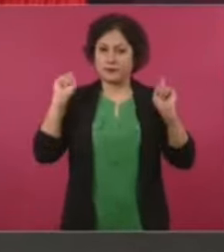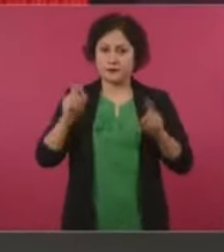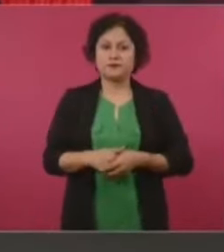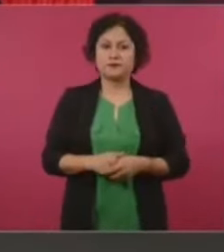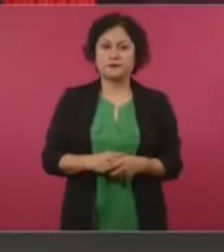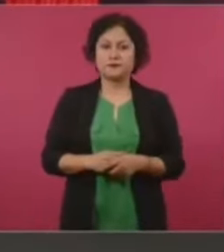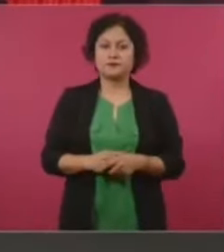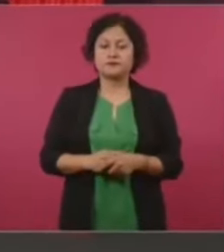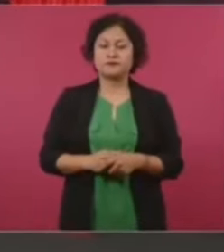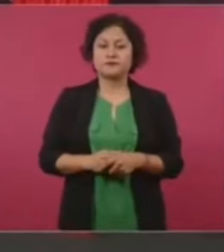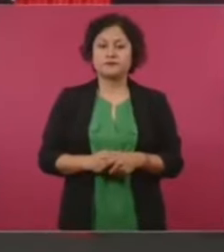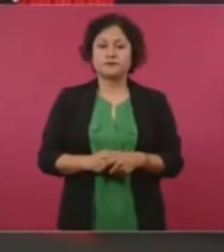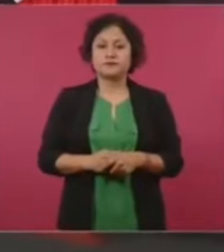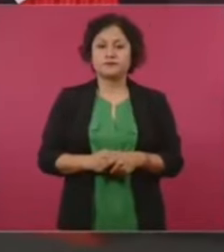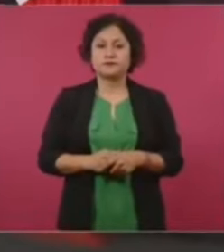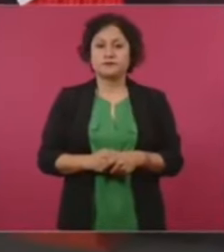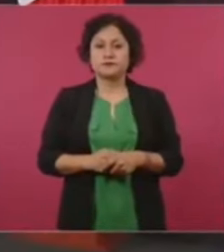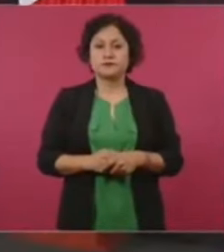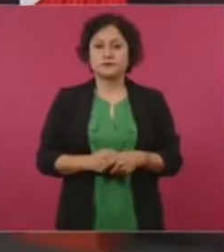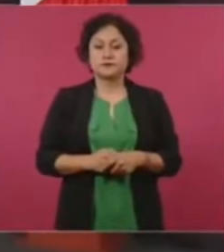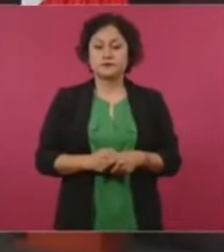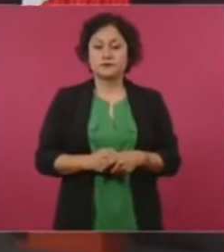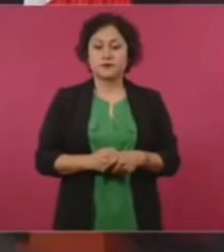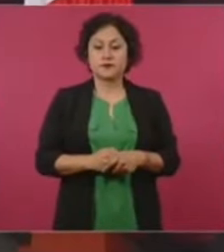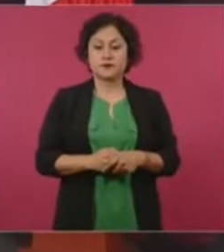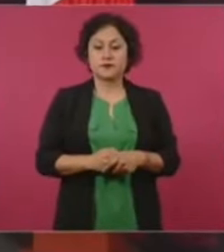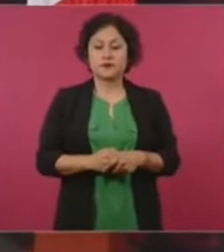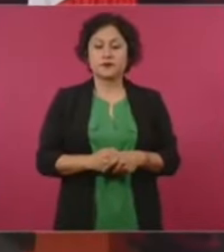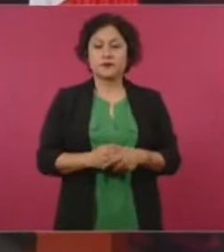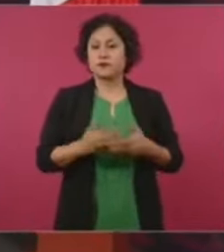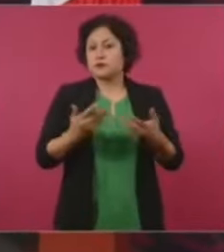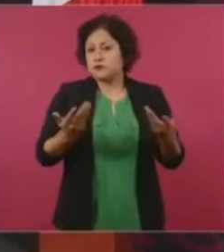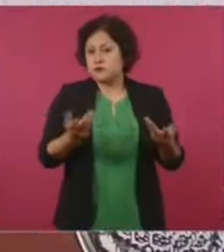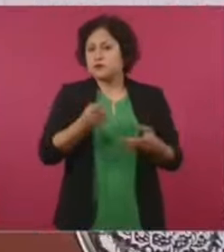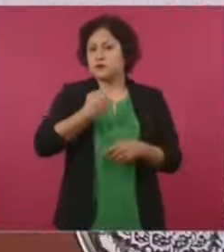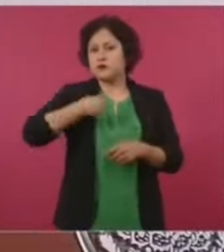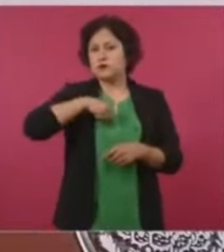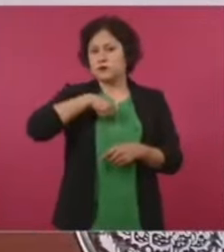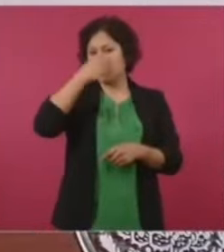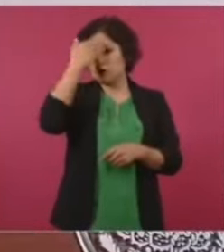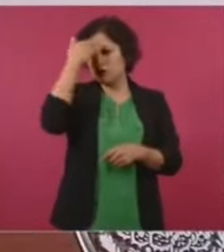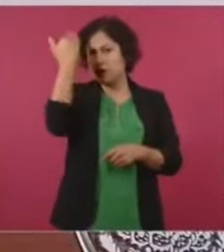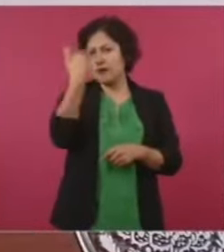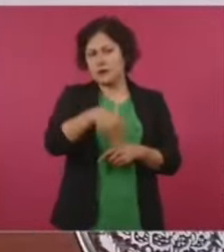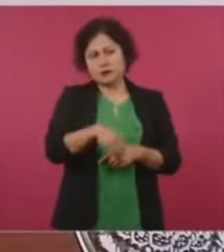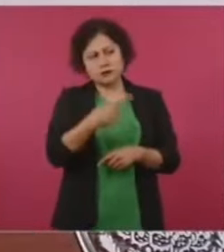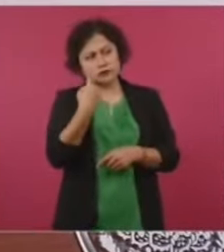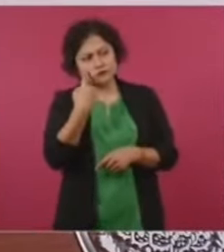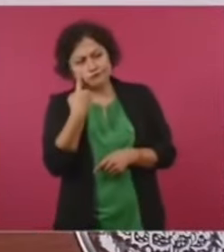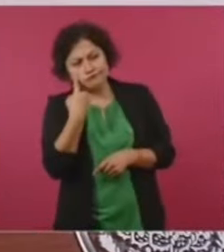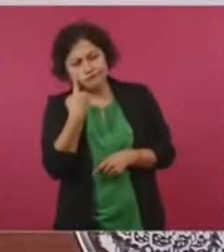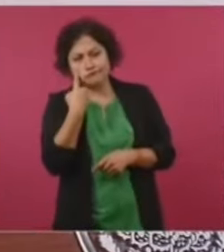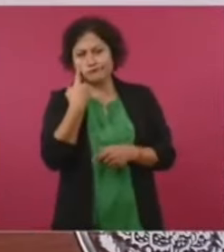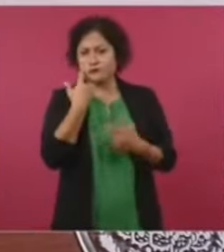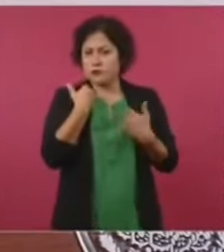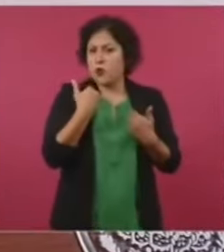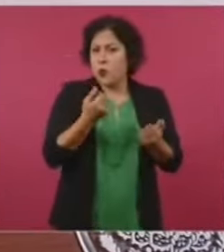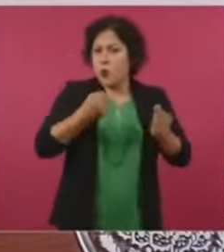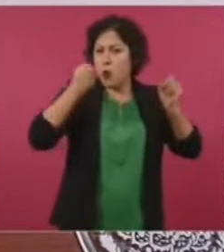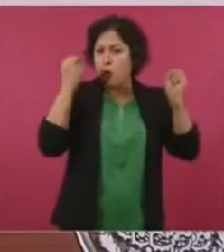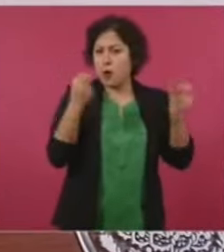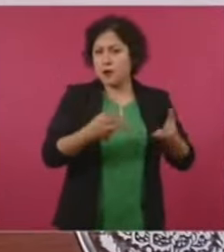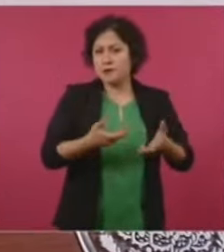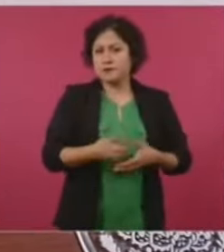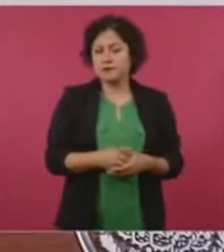es necesariamente cierto. Es importante investigar, cuestionar y buscar fuentes confiables para tomar decisiones